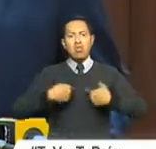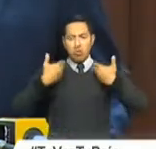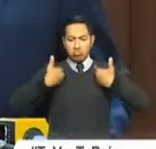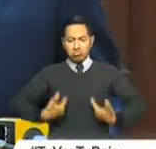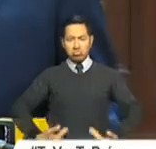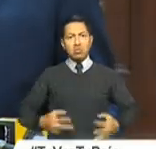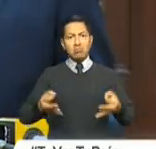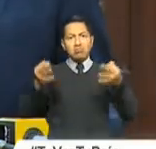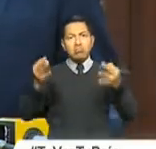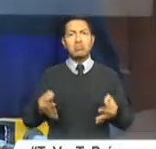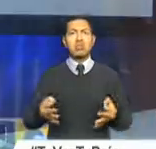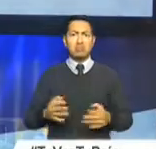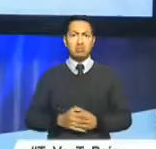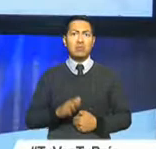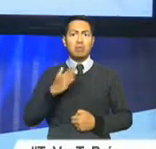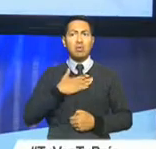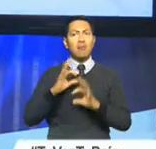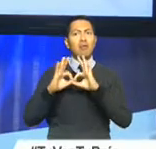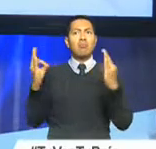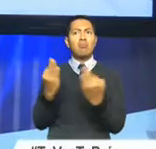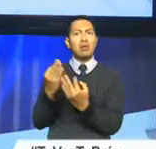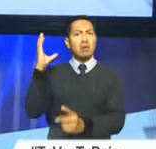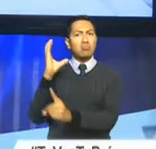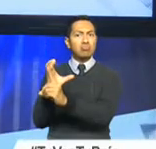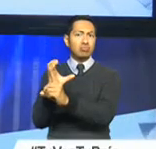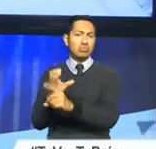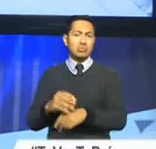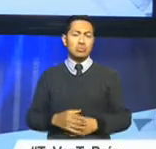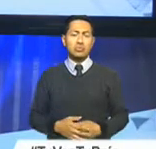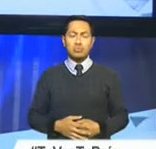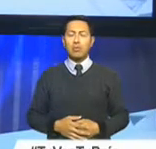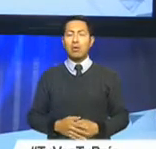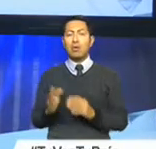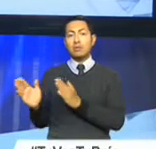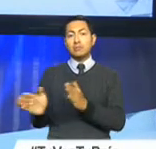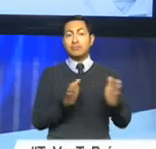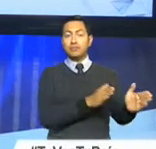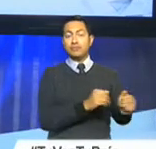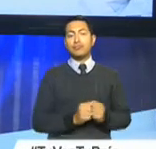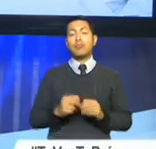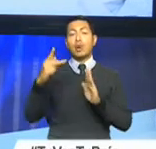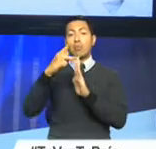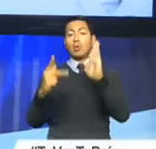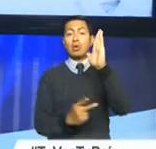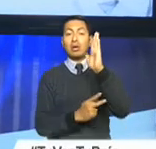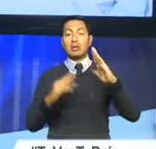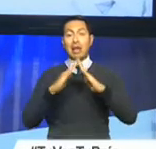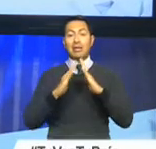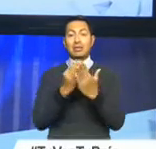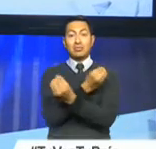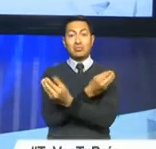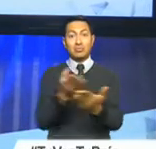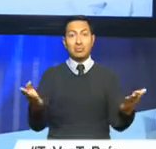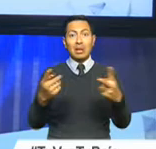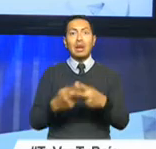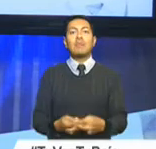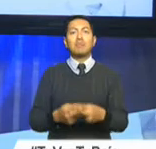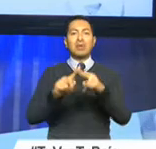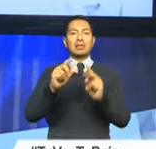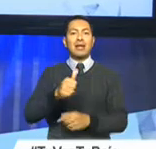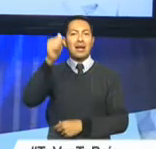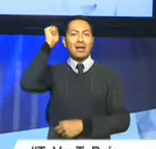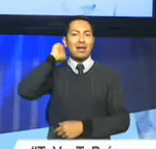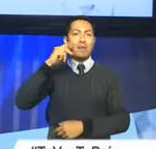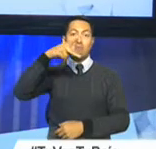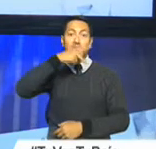honra y la de mi familia. El Plan Casa para Todos, que es parte del programa Toda una Vida, arrancó ayer en Puerto Viejo y